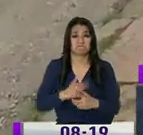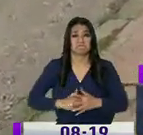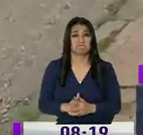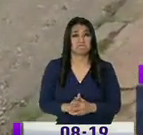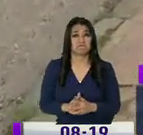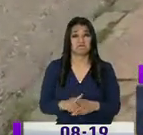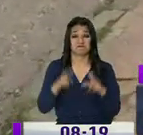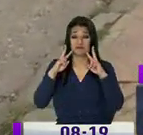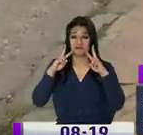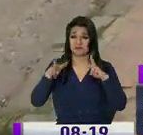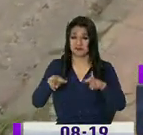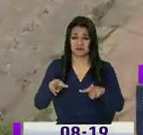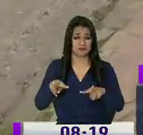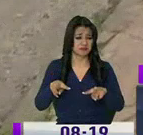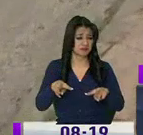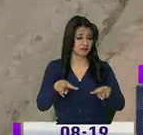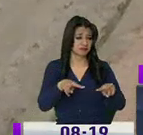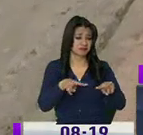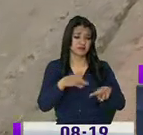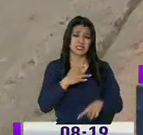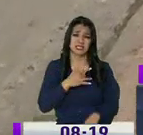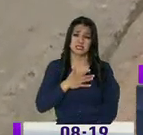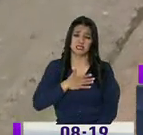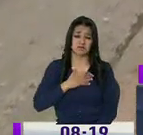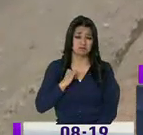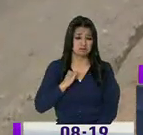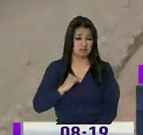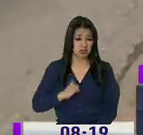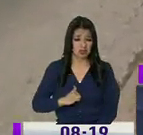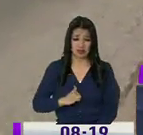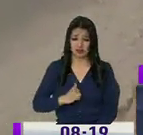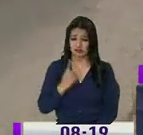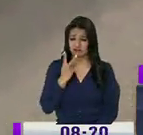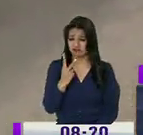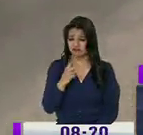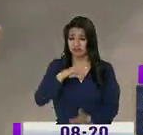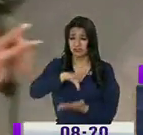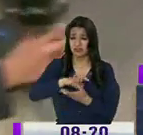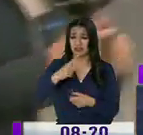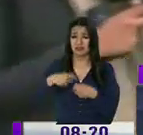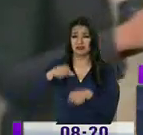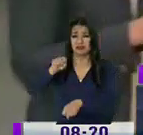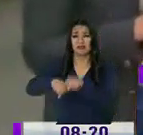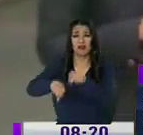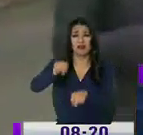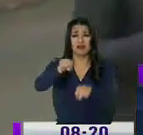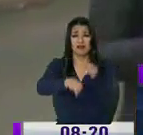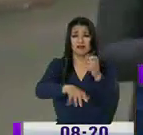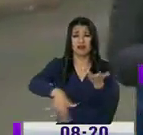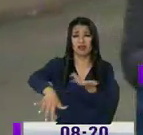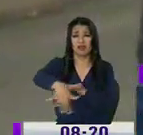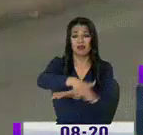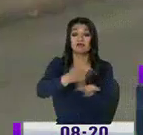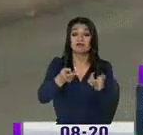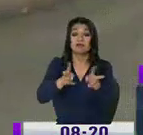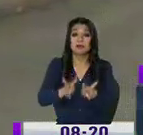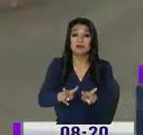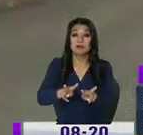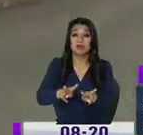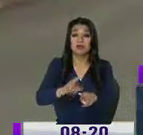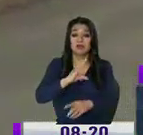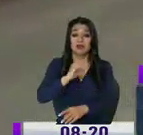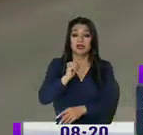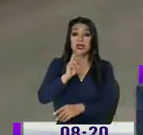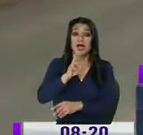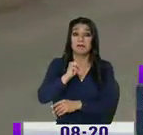realmente estamos muy tristes por cómo se encuentra ahora el centro histórico. Hemos recorrido incluso la parte del Carmen Bajo,